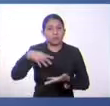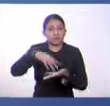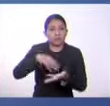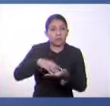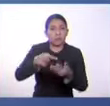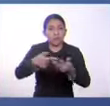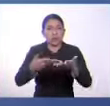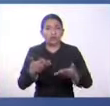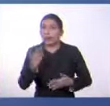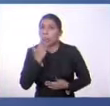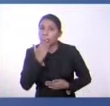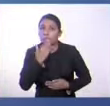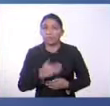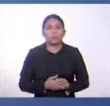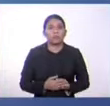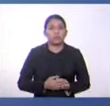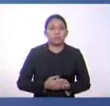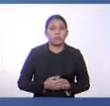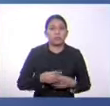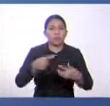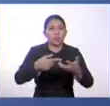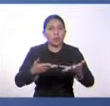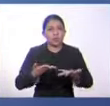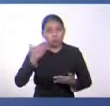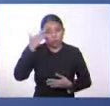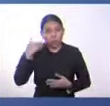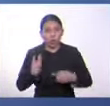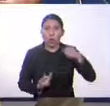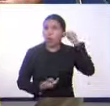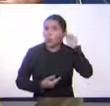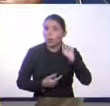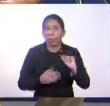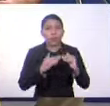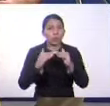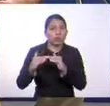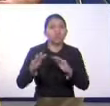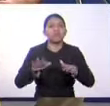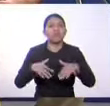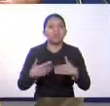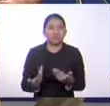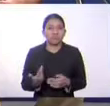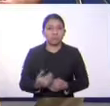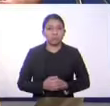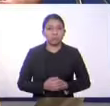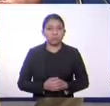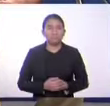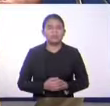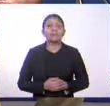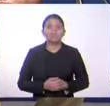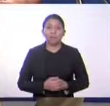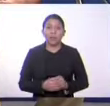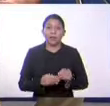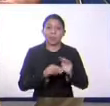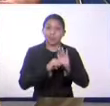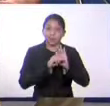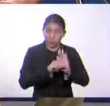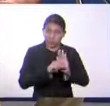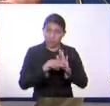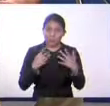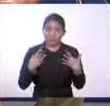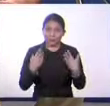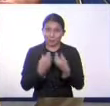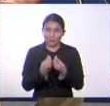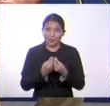indígenas. Mira, qué buena pregunta, Federico. Y yo te la agradezco porque creo que un modelo de sociedad democrática y quizás más allá